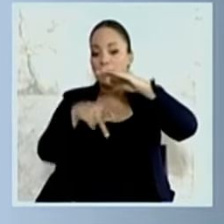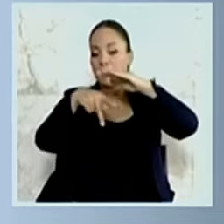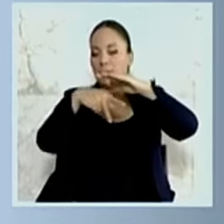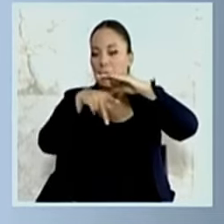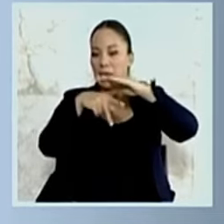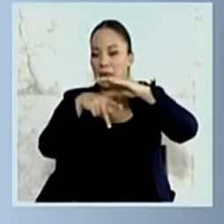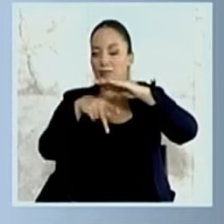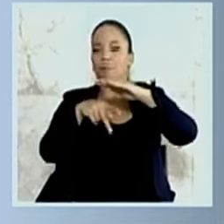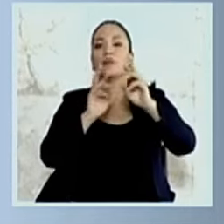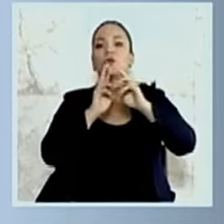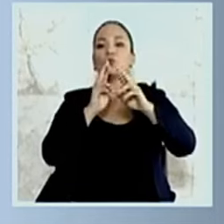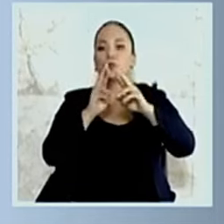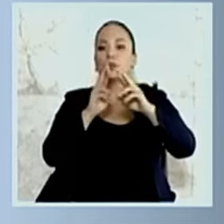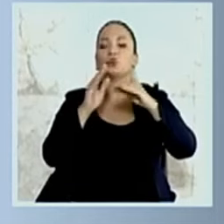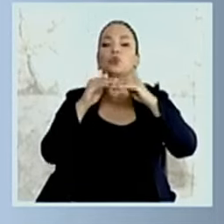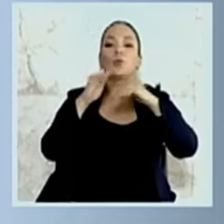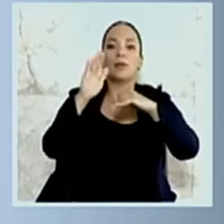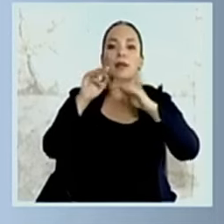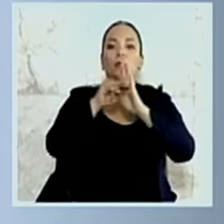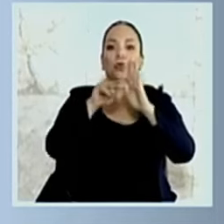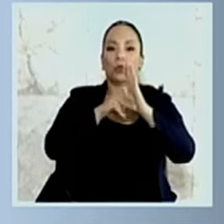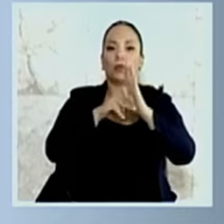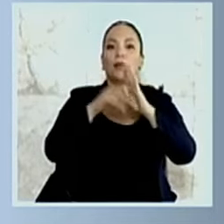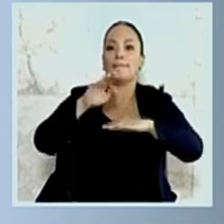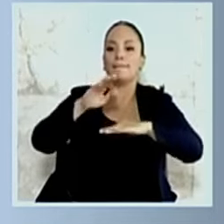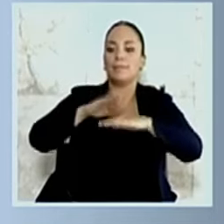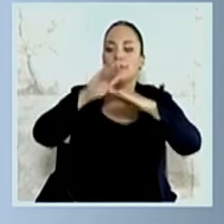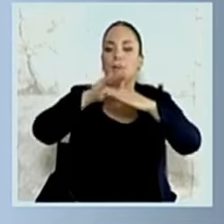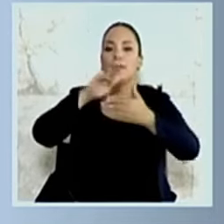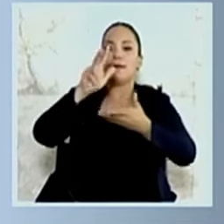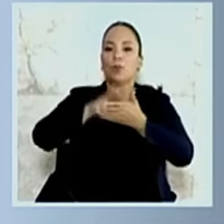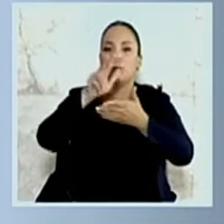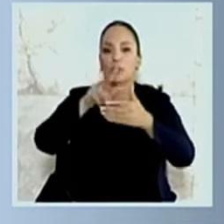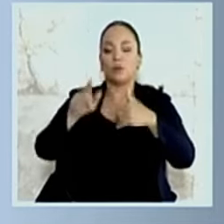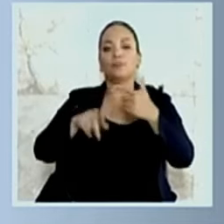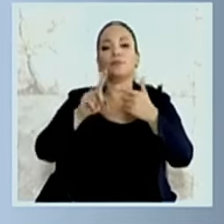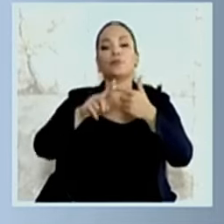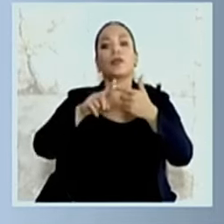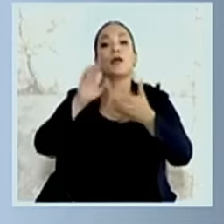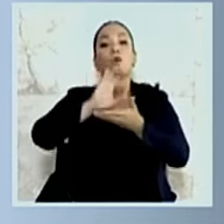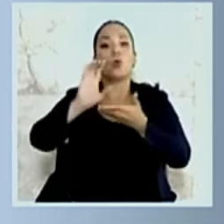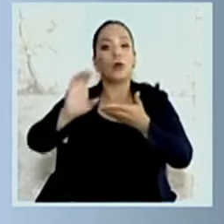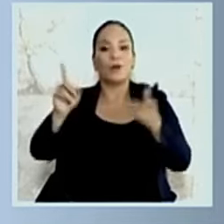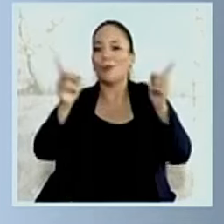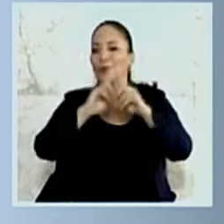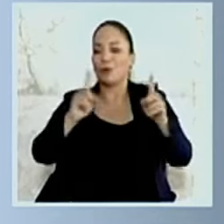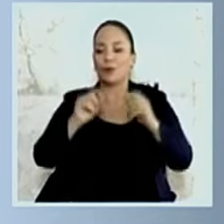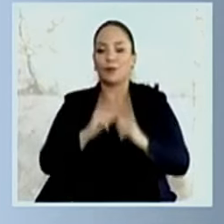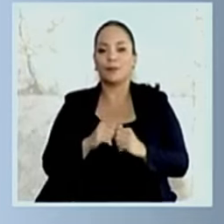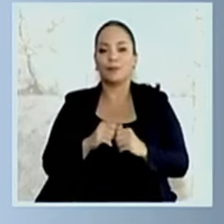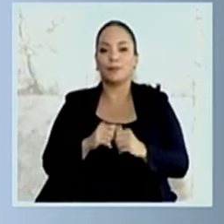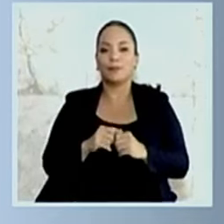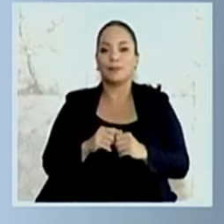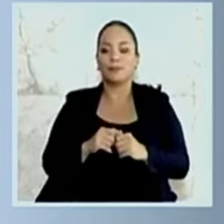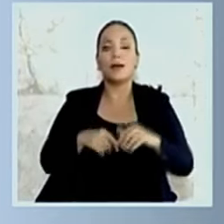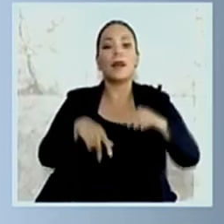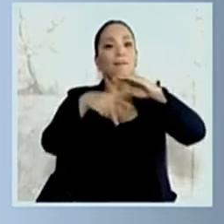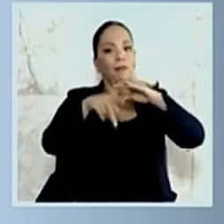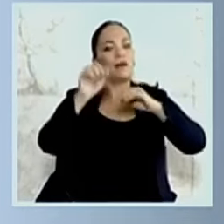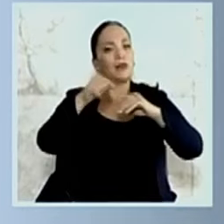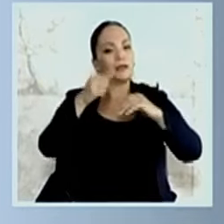el 30 de junio, pero mientras tanto podemos informar que en primaria el promedio de los resultados a nivel